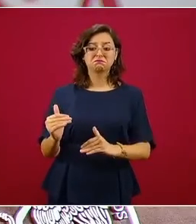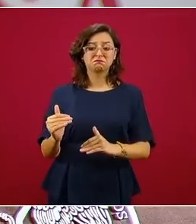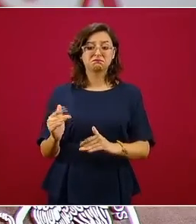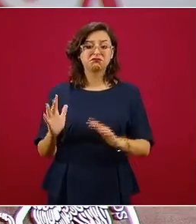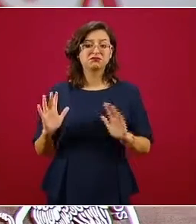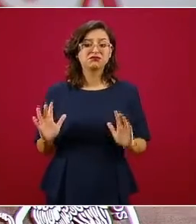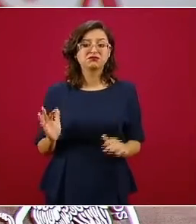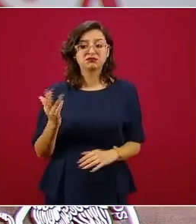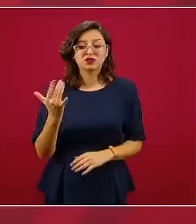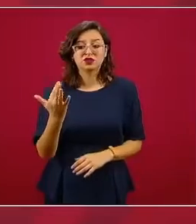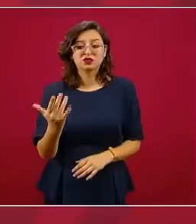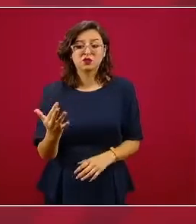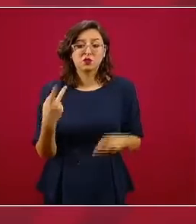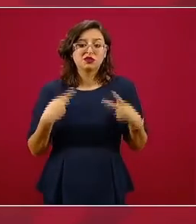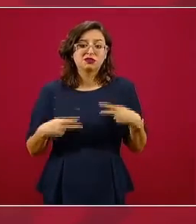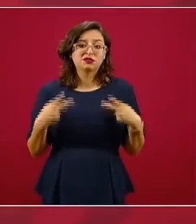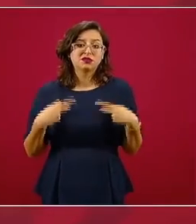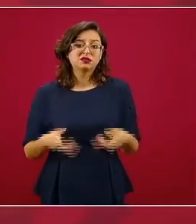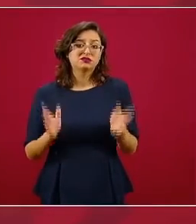ya están los 50.